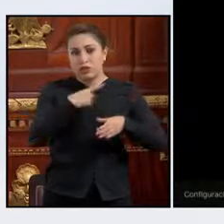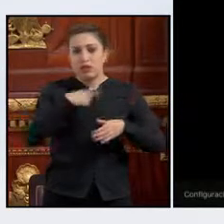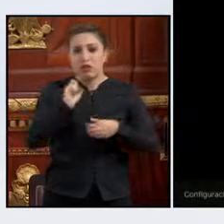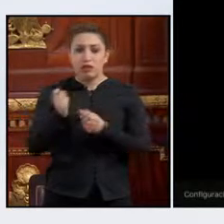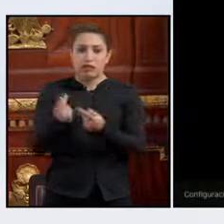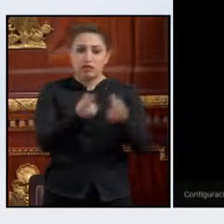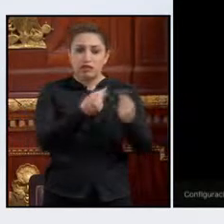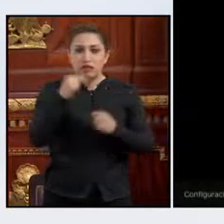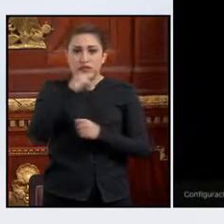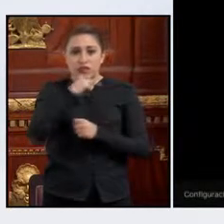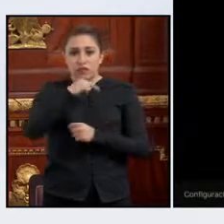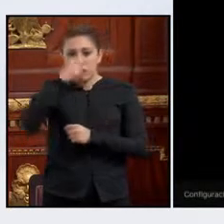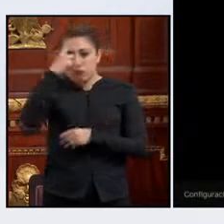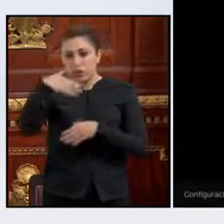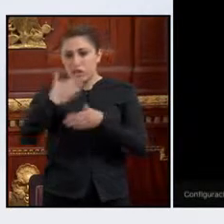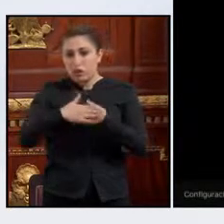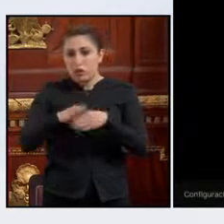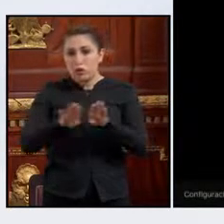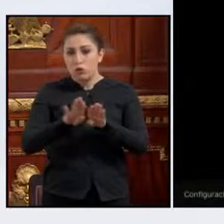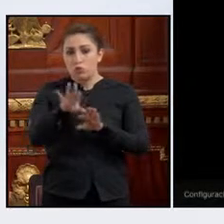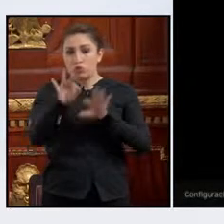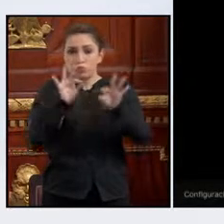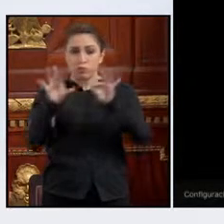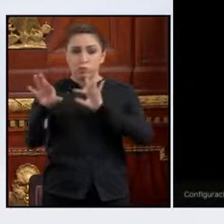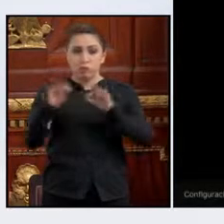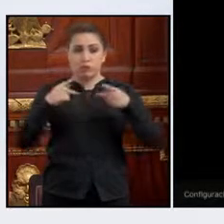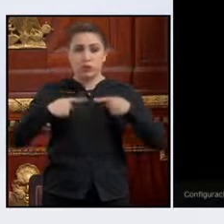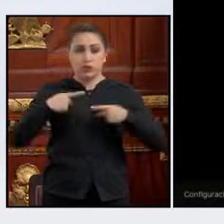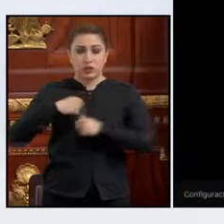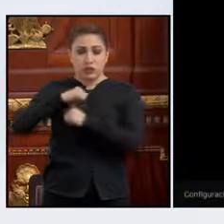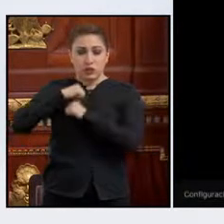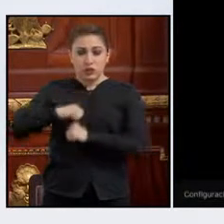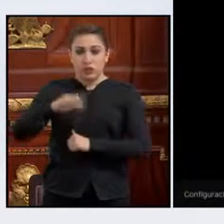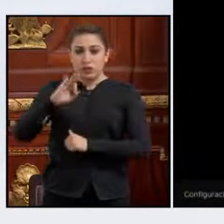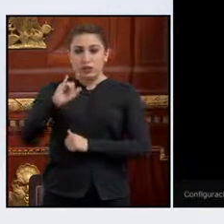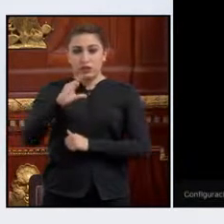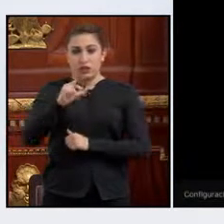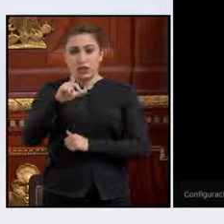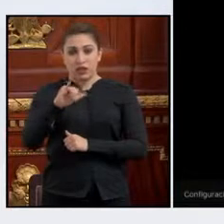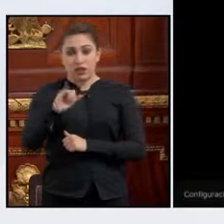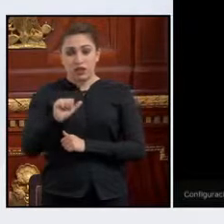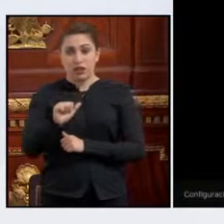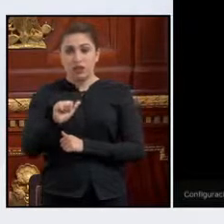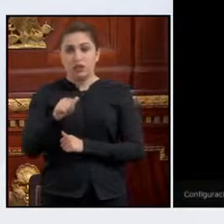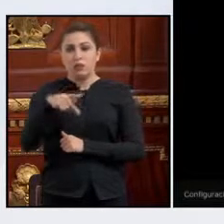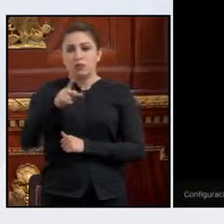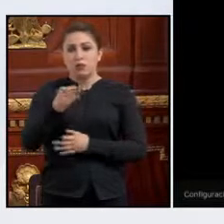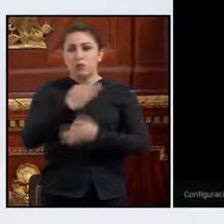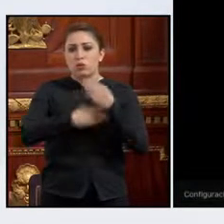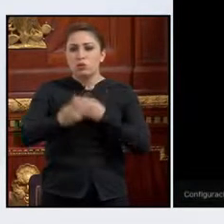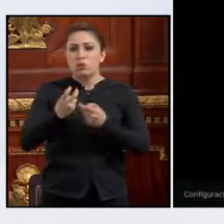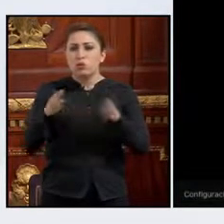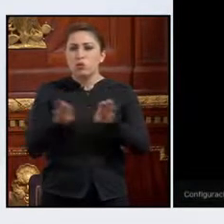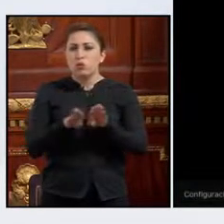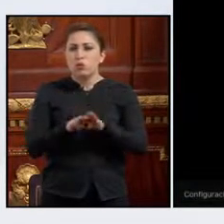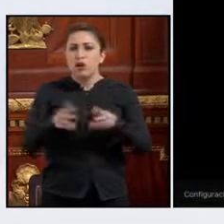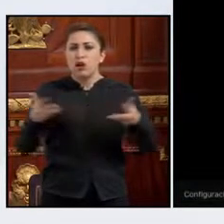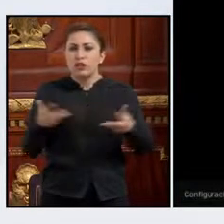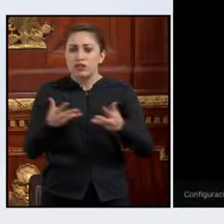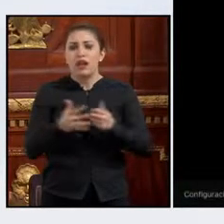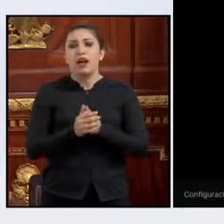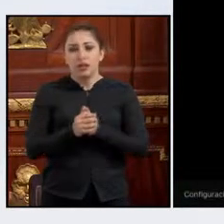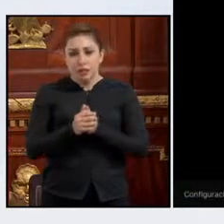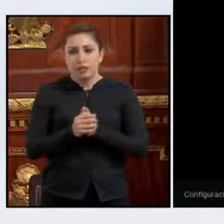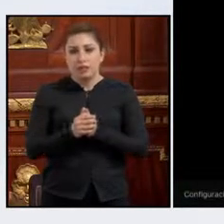compromisos podamos hoy cumplirlo con la ciudadanía. ¿Y cómo lo vamos a hacer? Precisamente creando estas fiscalías, la